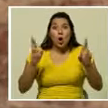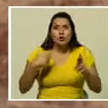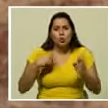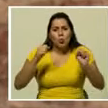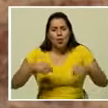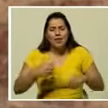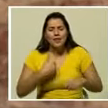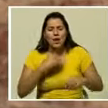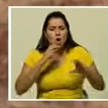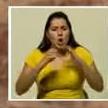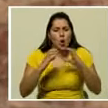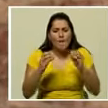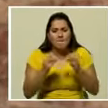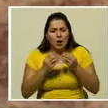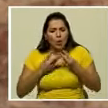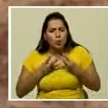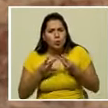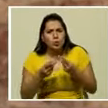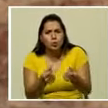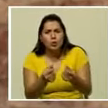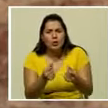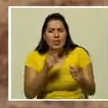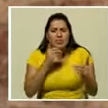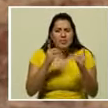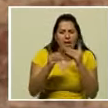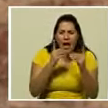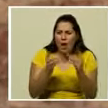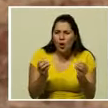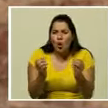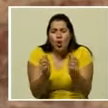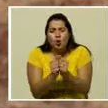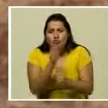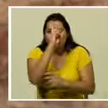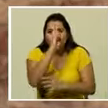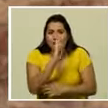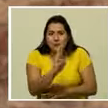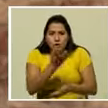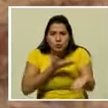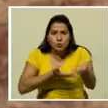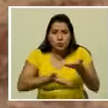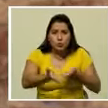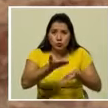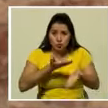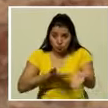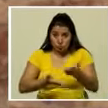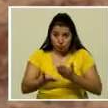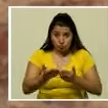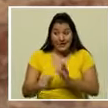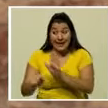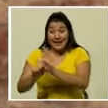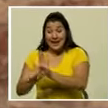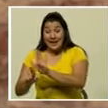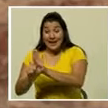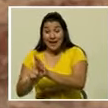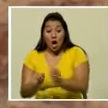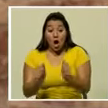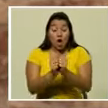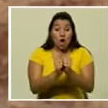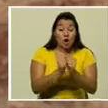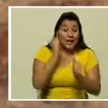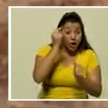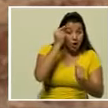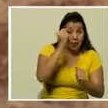comunicación muchísimo más flexible y un diálogo mucho más respetuoso entre la Asamblea Legislativa y el